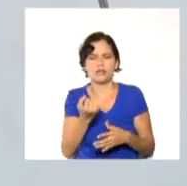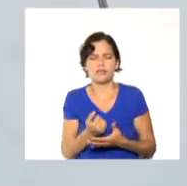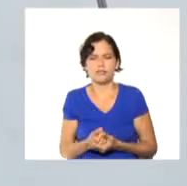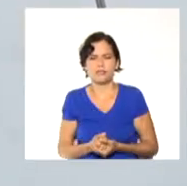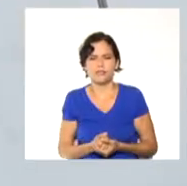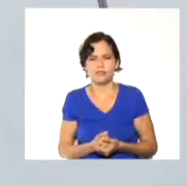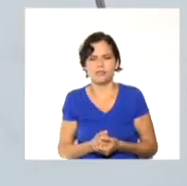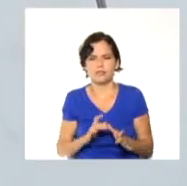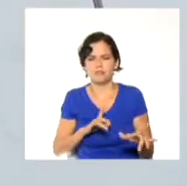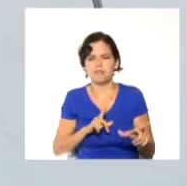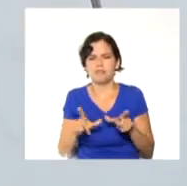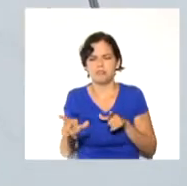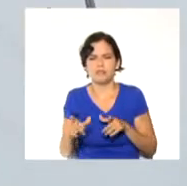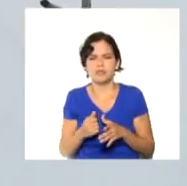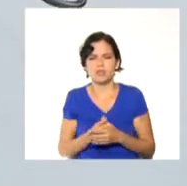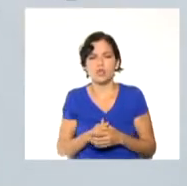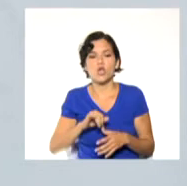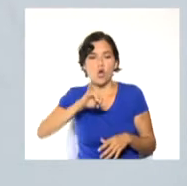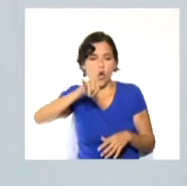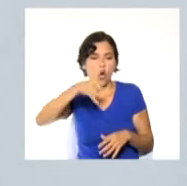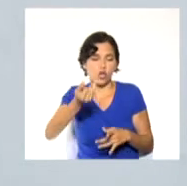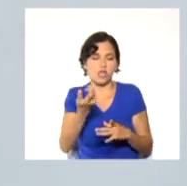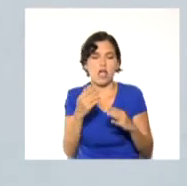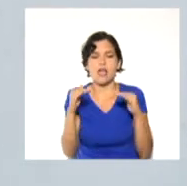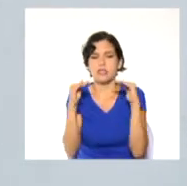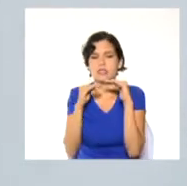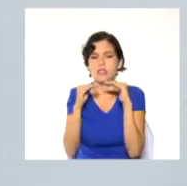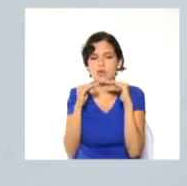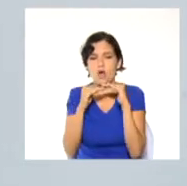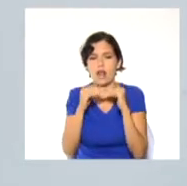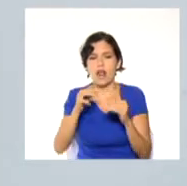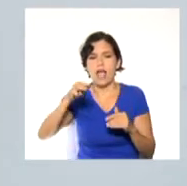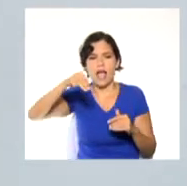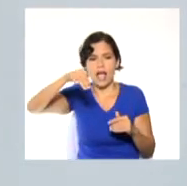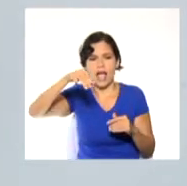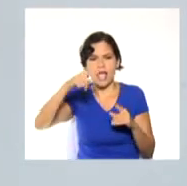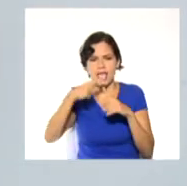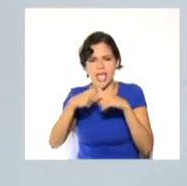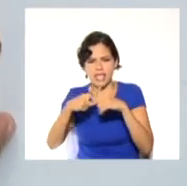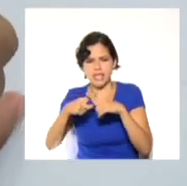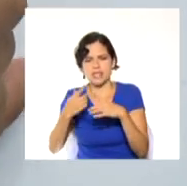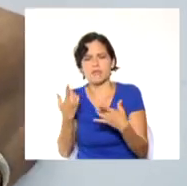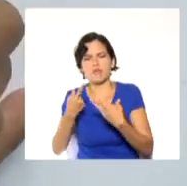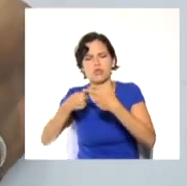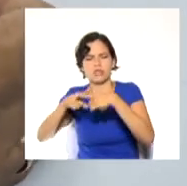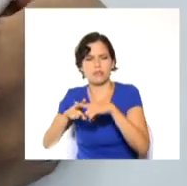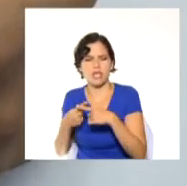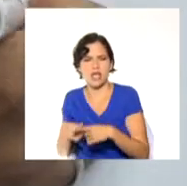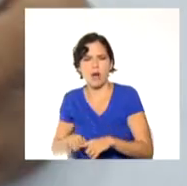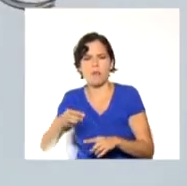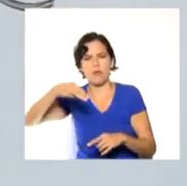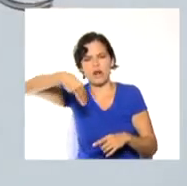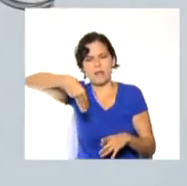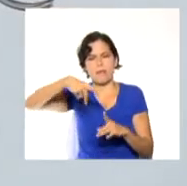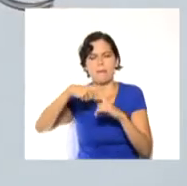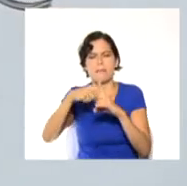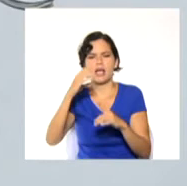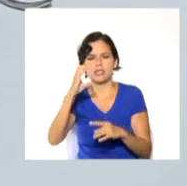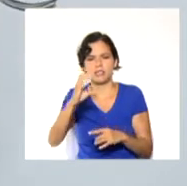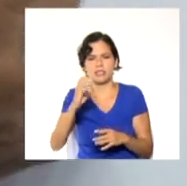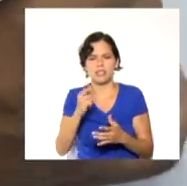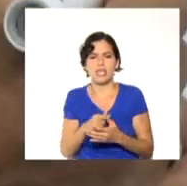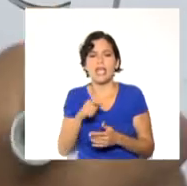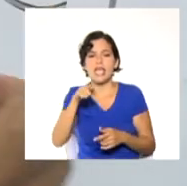Ya está el despeje. Digo, J es igual a X por M más C. Esta